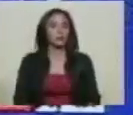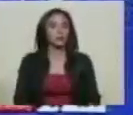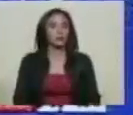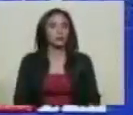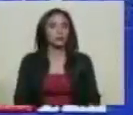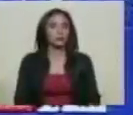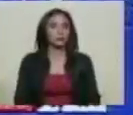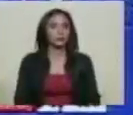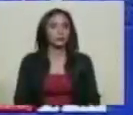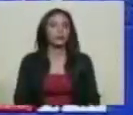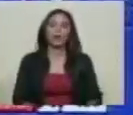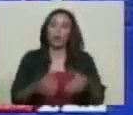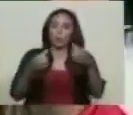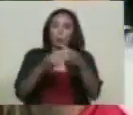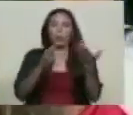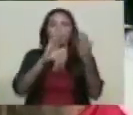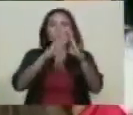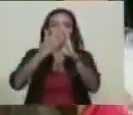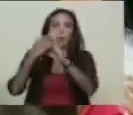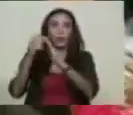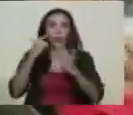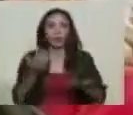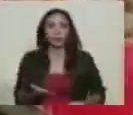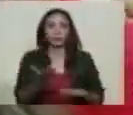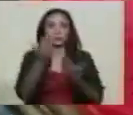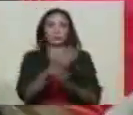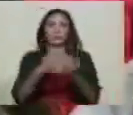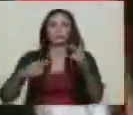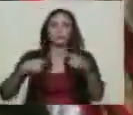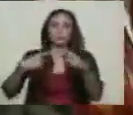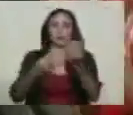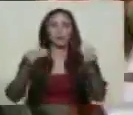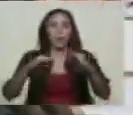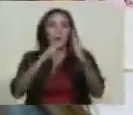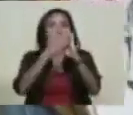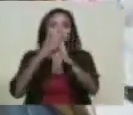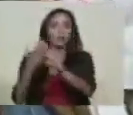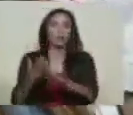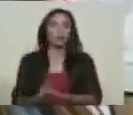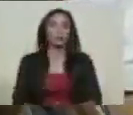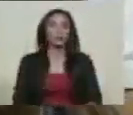comisionada nacional de comunas, seguir avanzando en comunas.